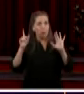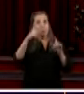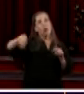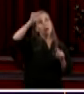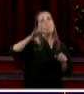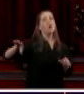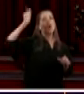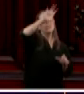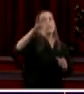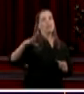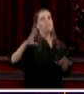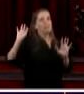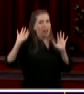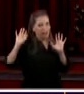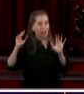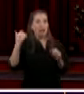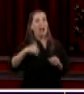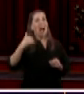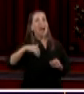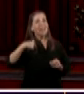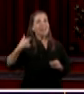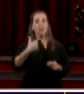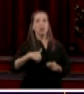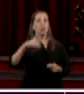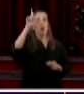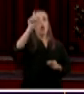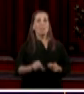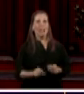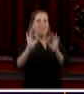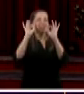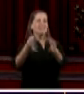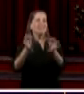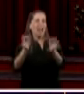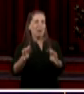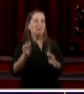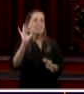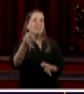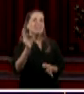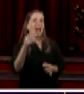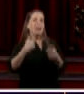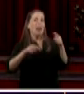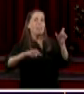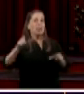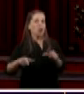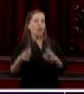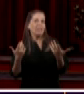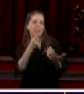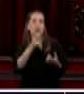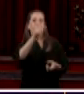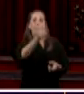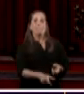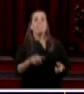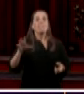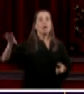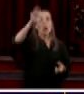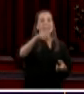presión tributaria de esto tampoco se habló el propio la propia línea de presupuesto habla de medio punto más del pbi de presión tributaria el año que